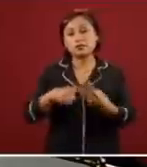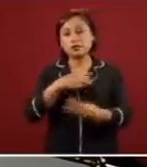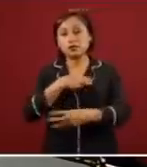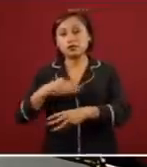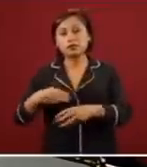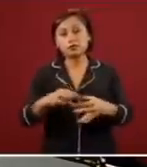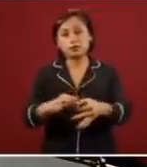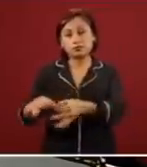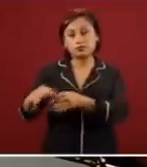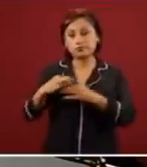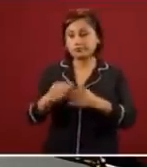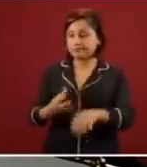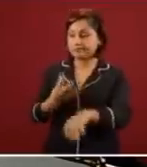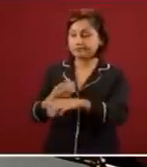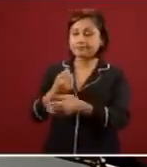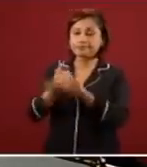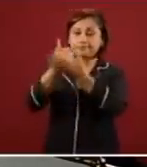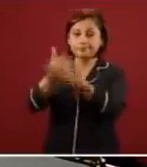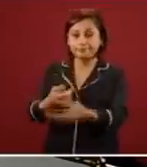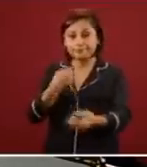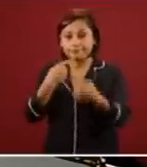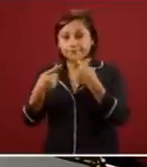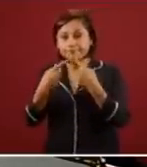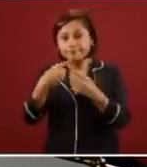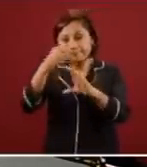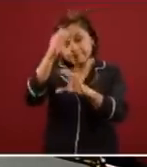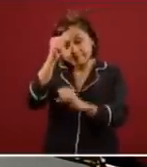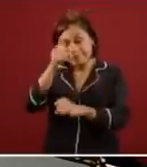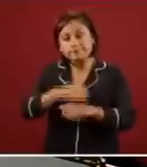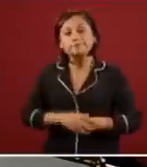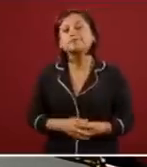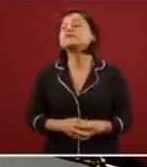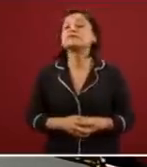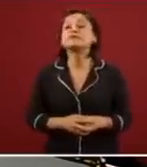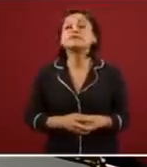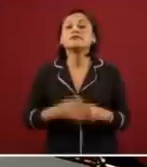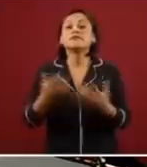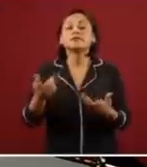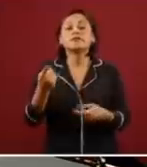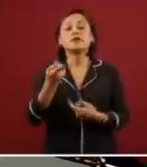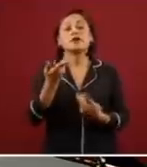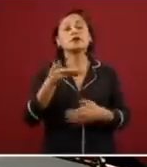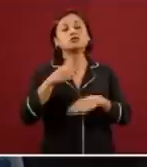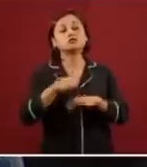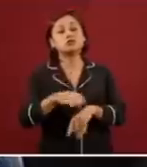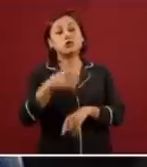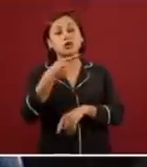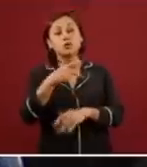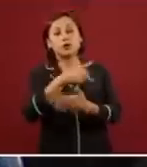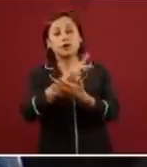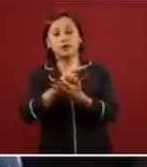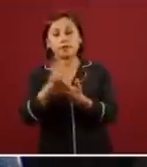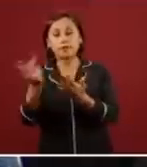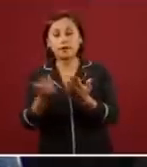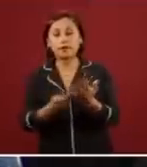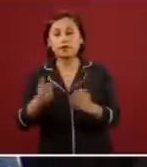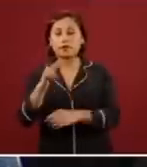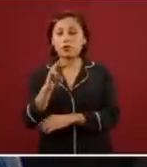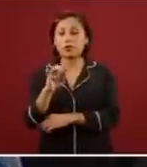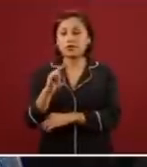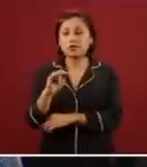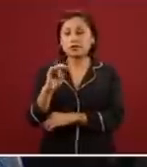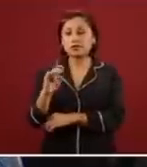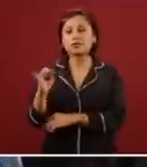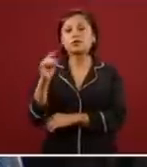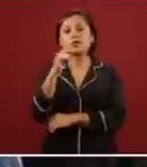última pregunta ya para concluir. ¿Qué opinan, bueno, sobre la columna del Western Journal donde se dice que Irán se ha ido acercando a